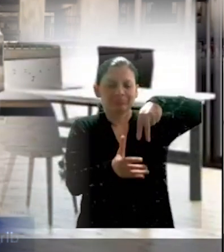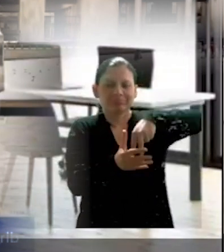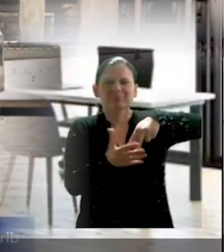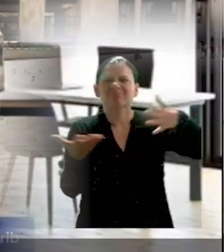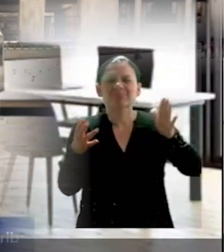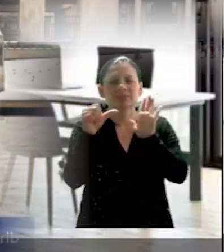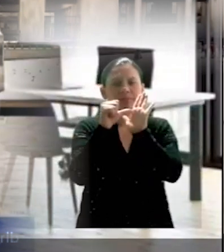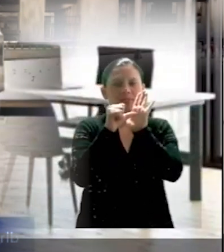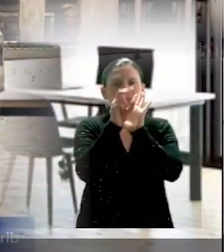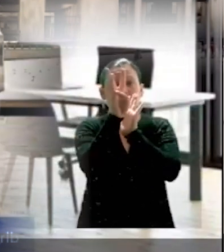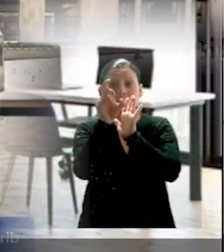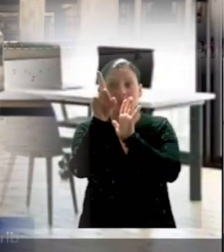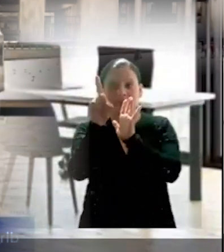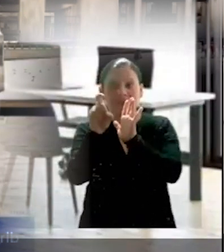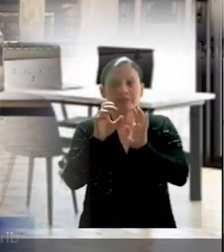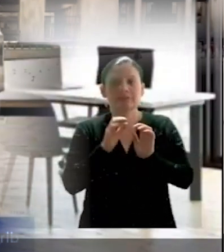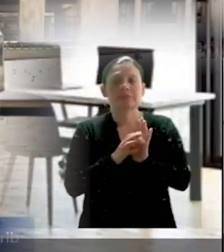tener, se habla del término de